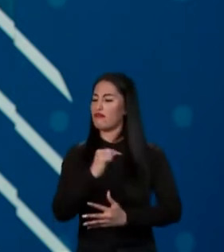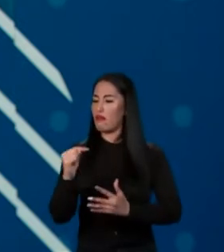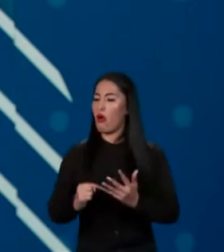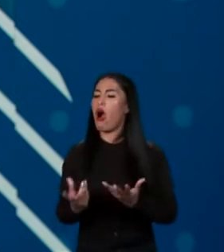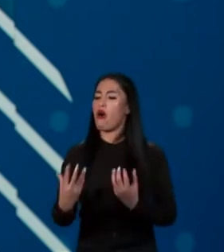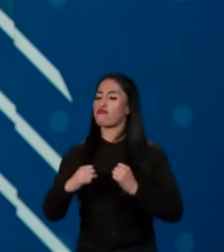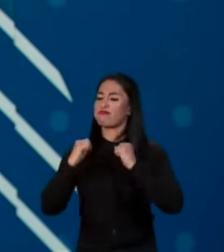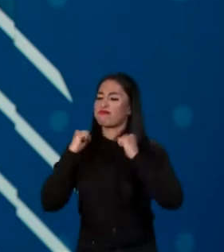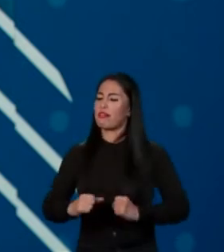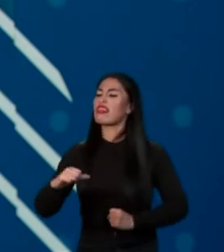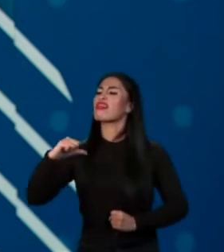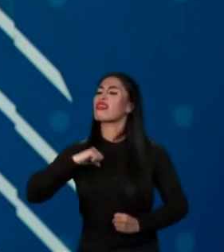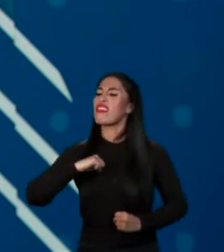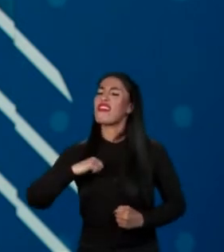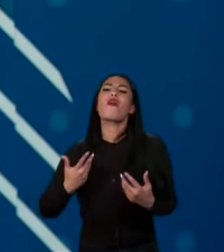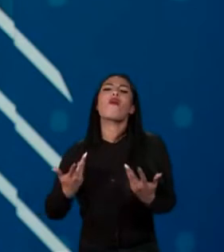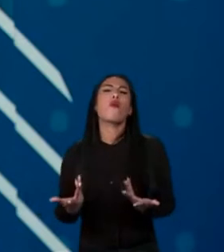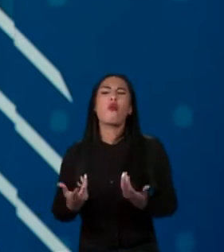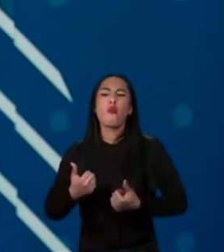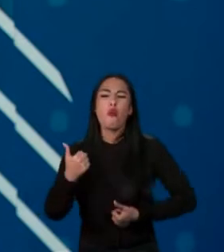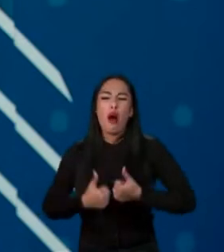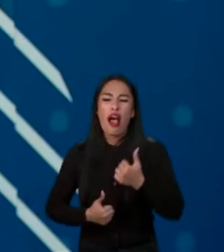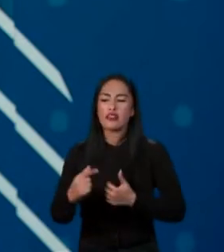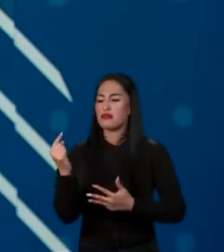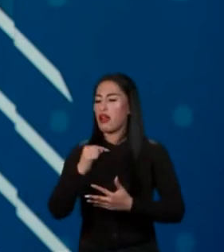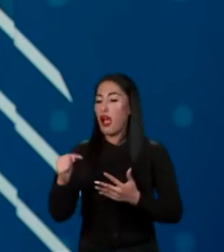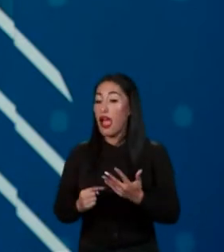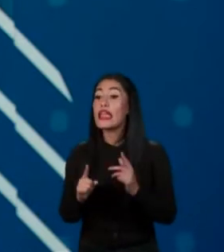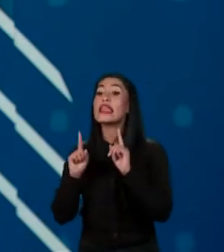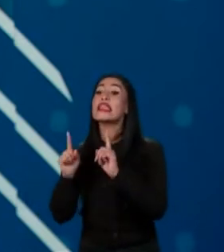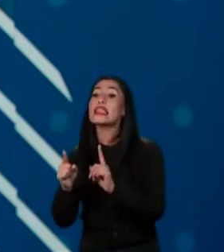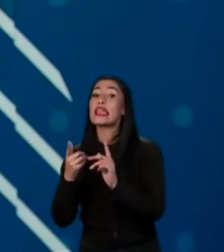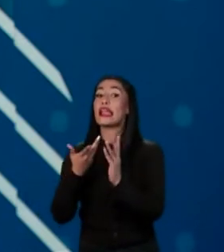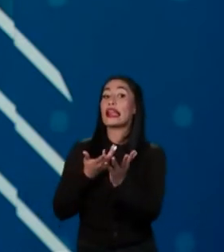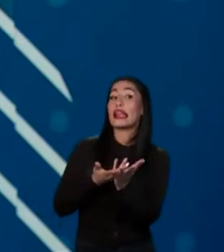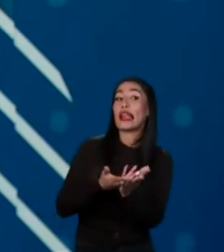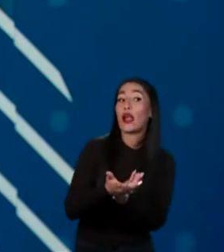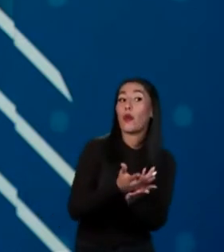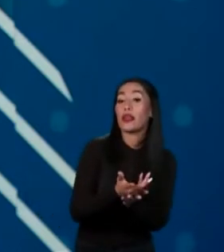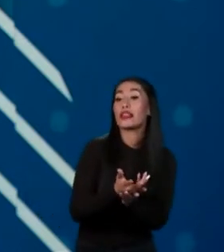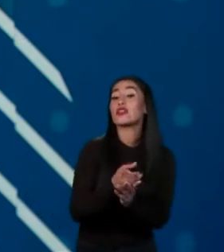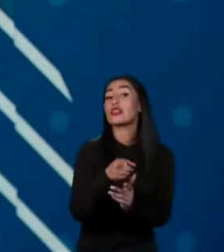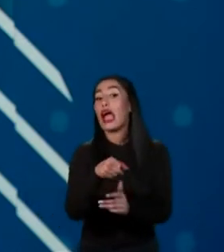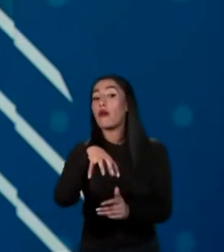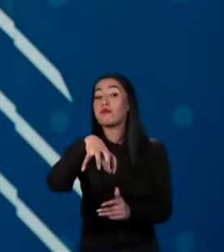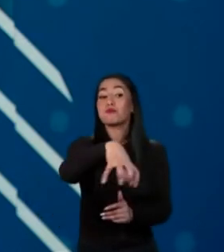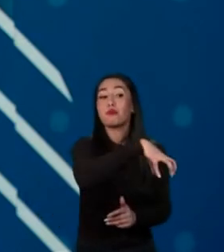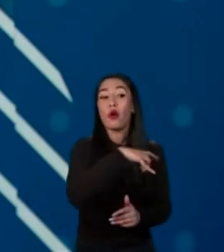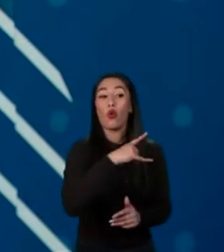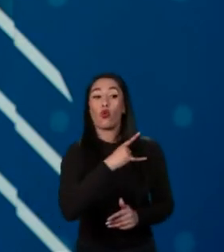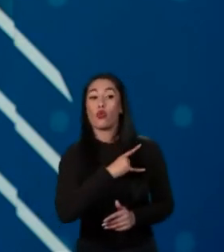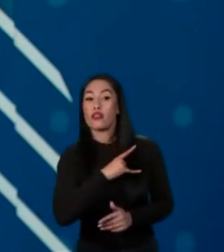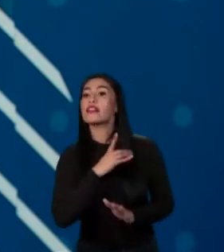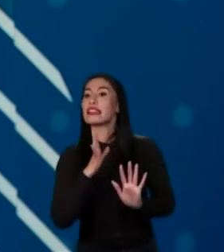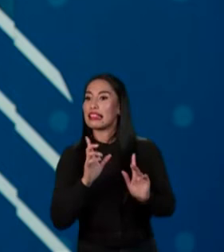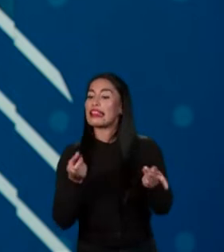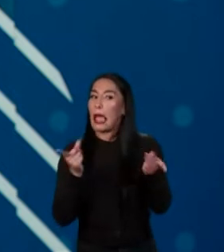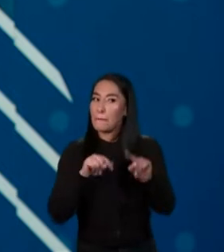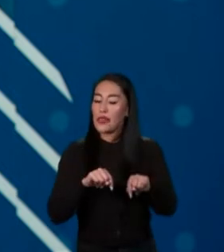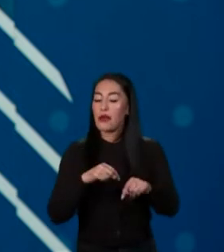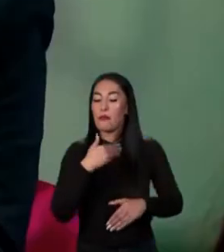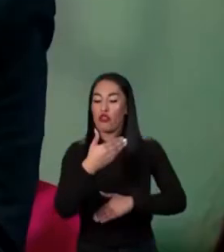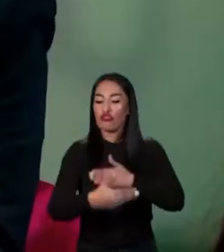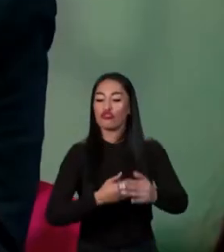aprendizajes y recomendaciones al sector para que avancen y profundice en sus procesos de internacionalización